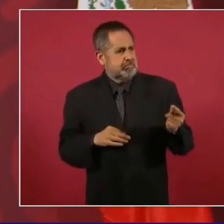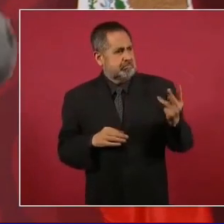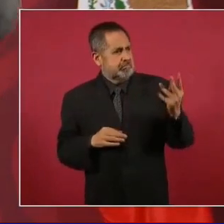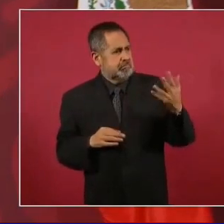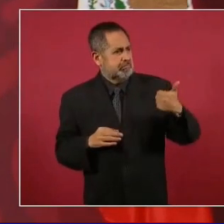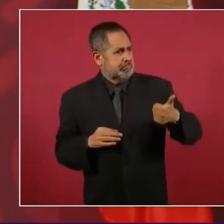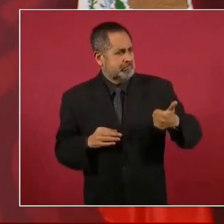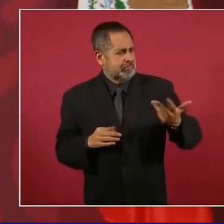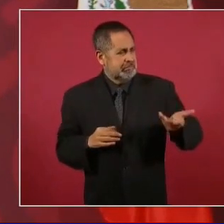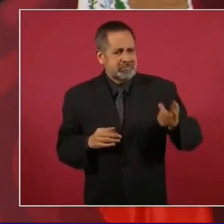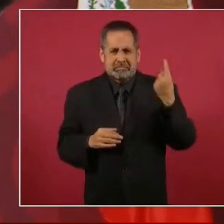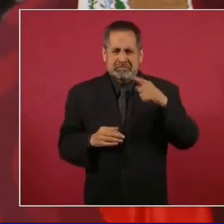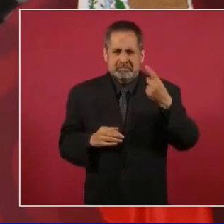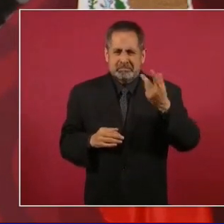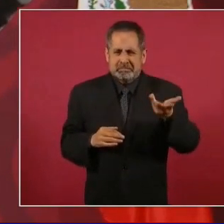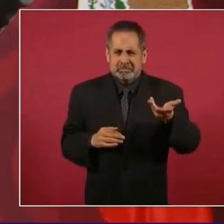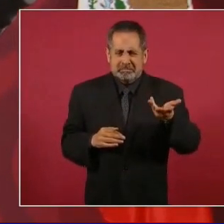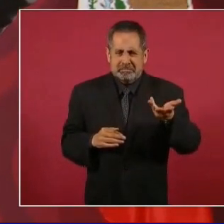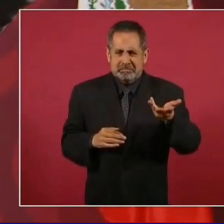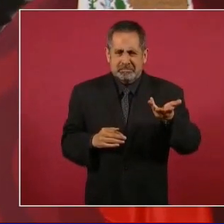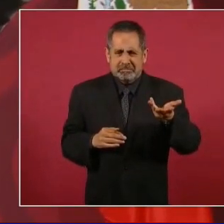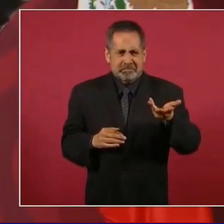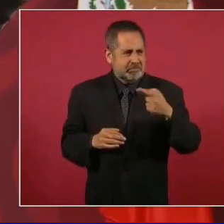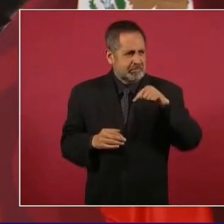y existe la Secretaría